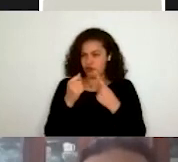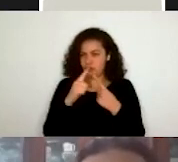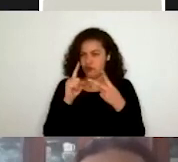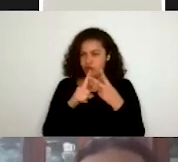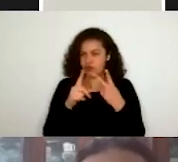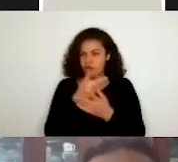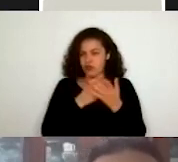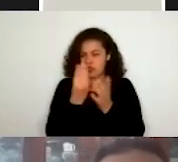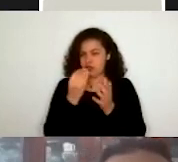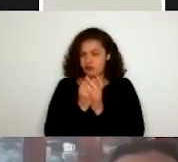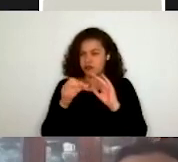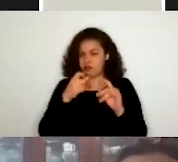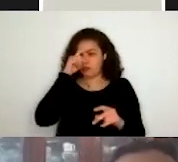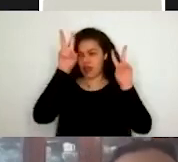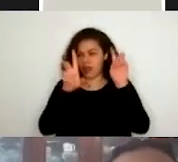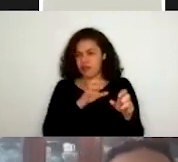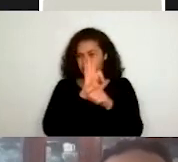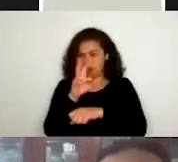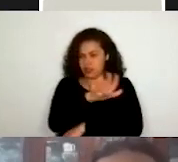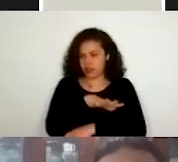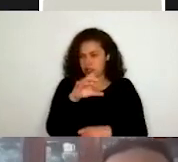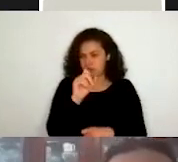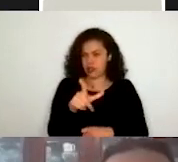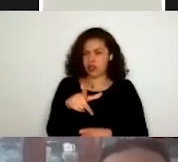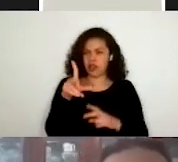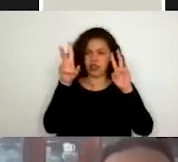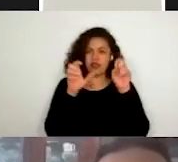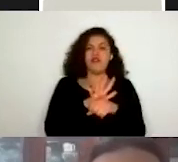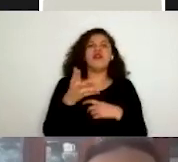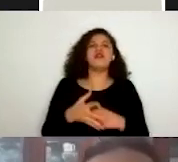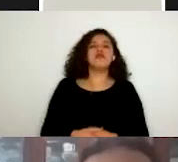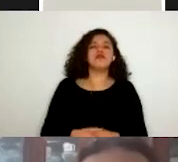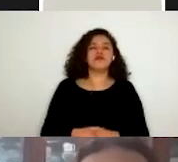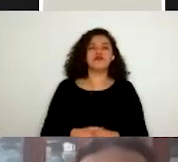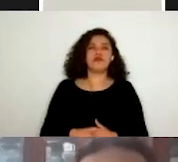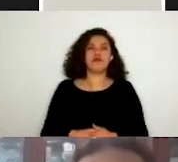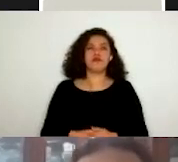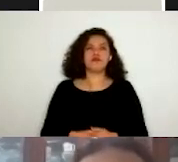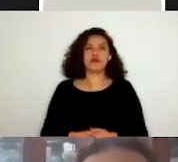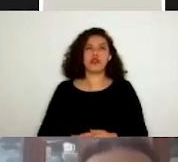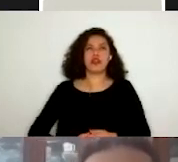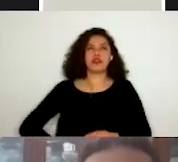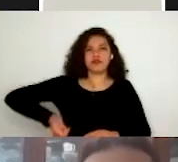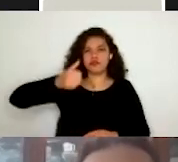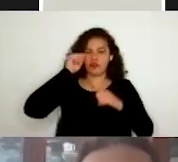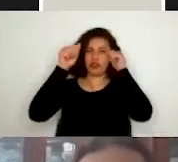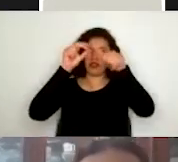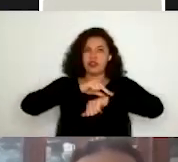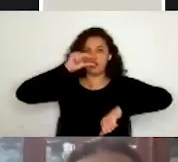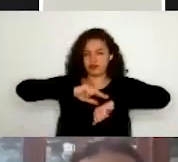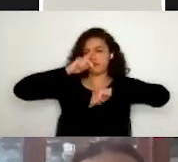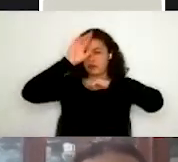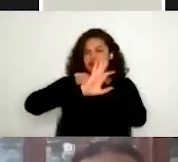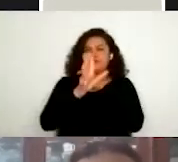capacitación en temas de protección civil. ¿Cuáles son estos temas? Principalmente, primeros auxilios, prevención y